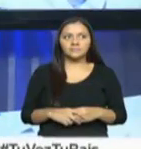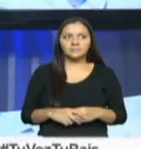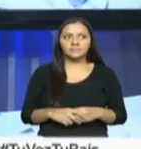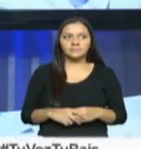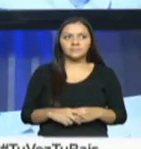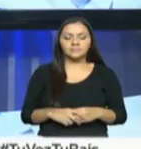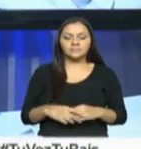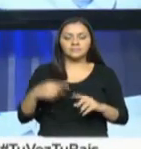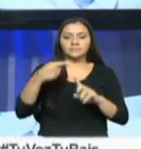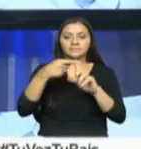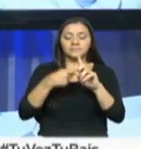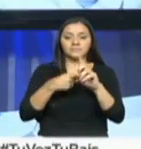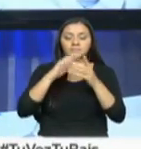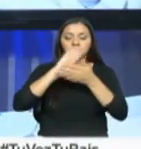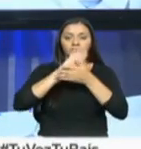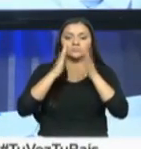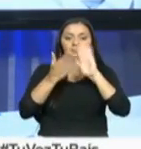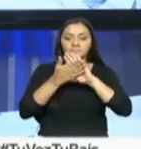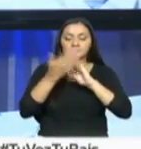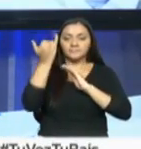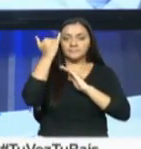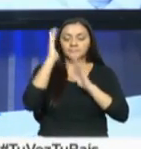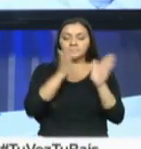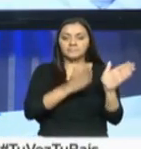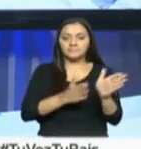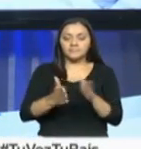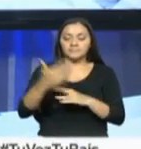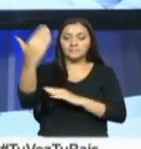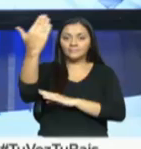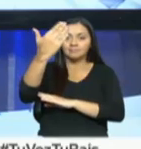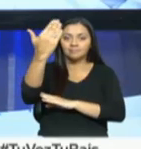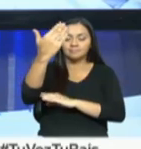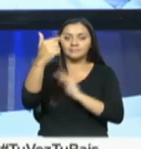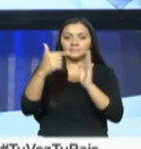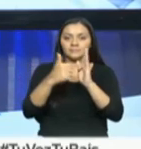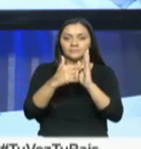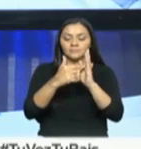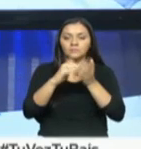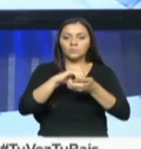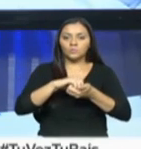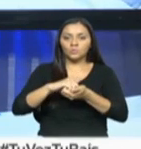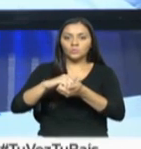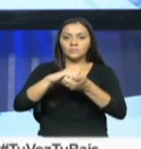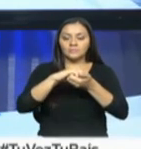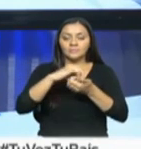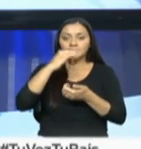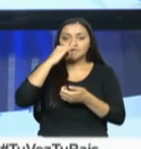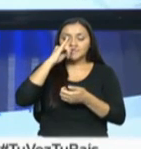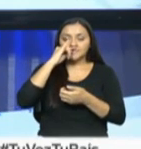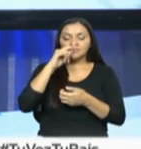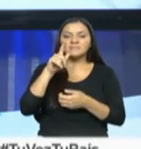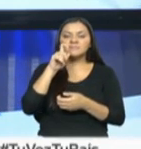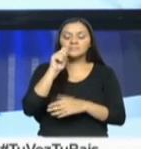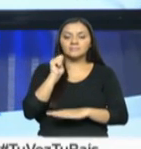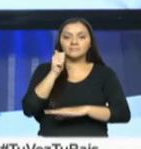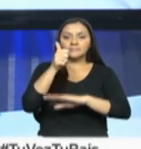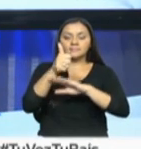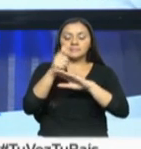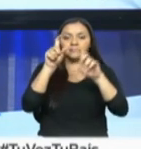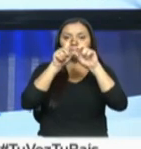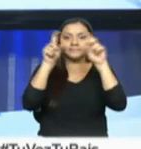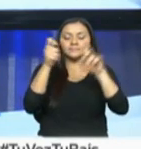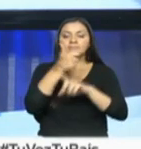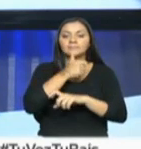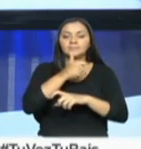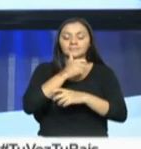Desde el mes de noviembre, la iniciativa televisiva Unidos por Nuestros Niños, liderada por la empresa privada